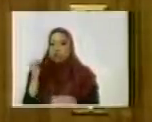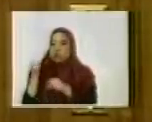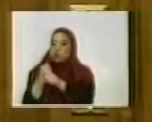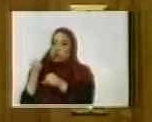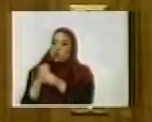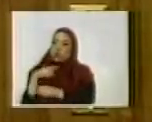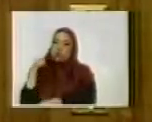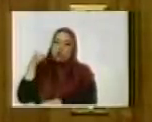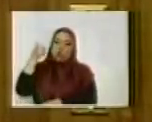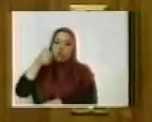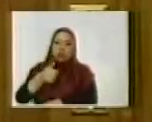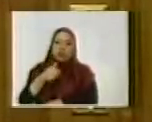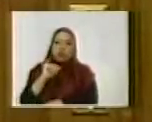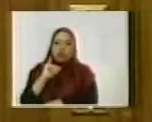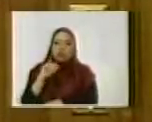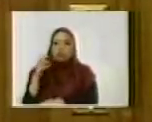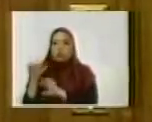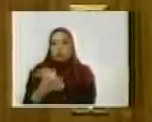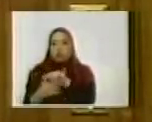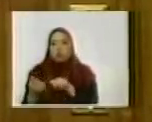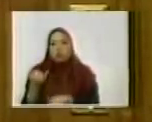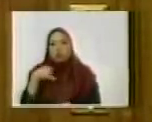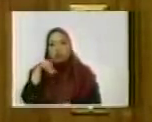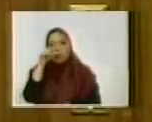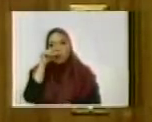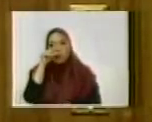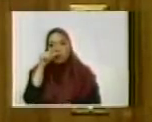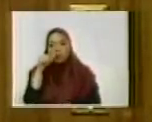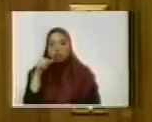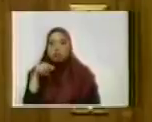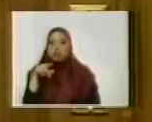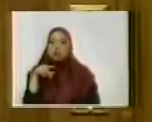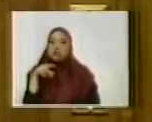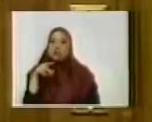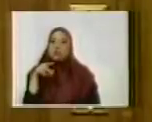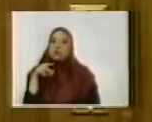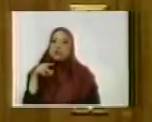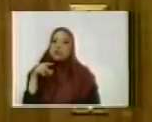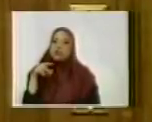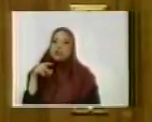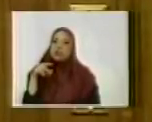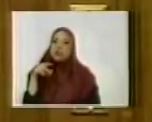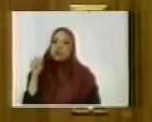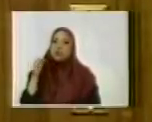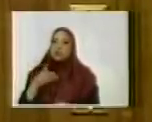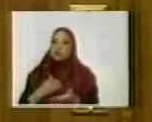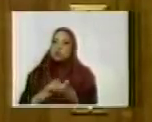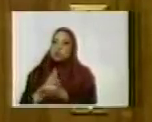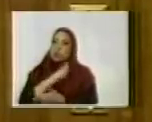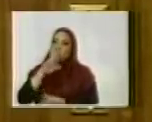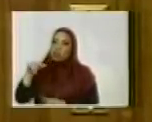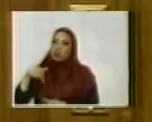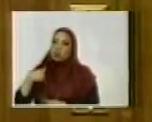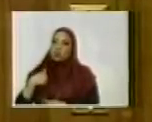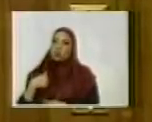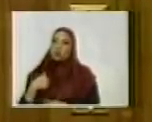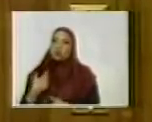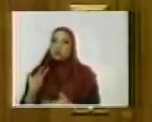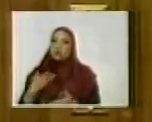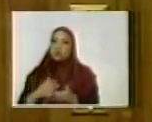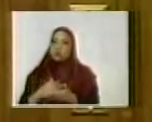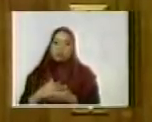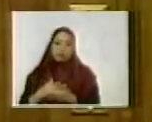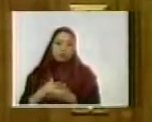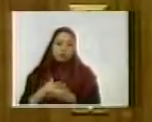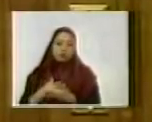trajinal, porque tuvo largo periodo también en clandestinaje. Sigue entre nosotros como si fuera